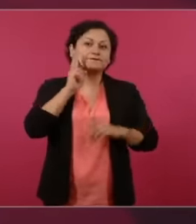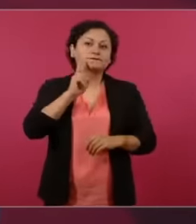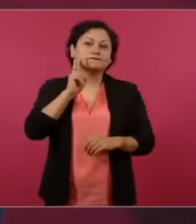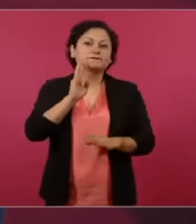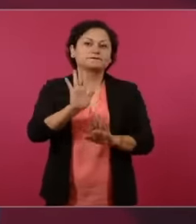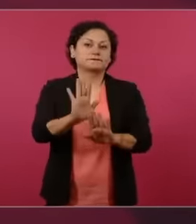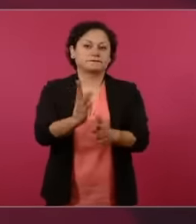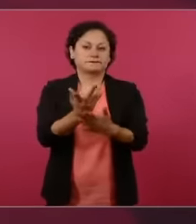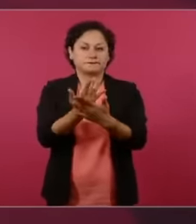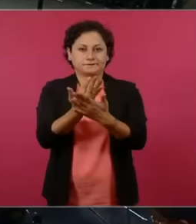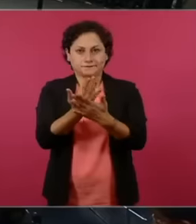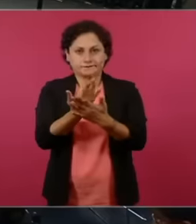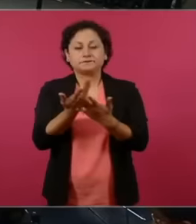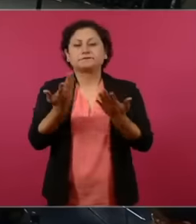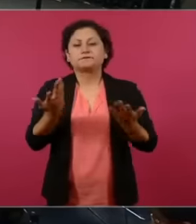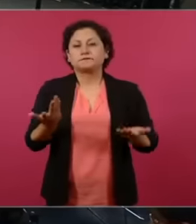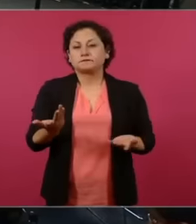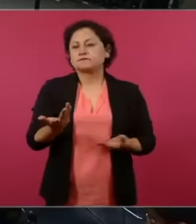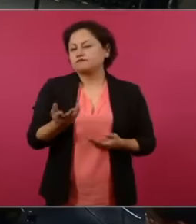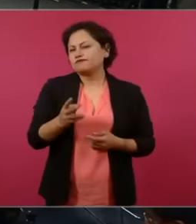Sí se tienen desde luego